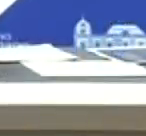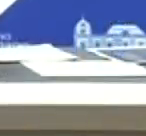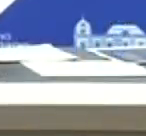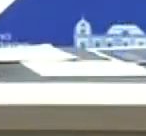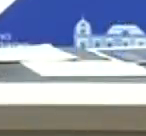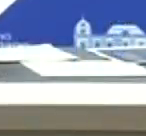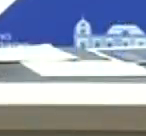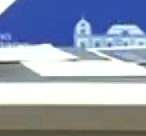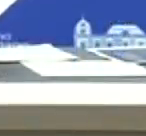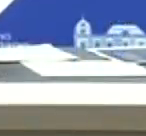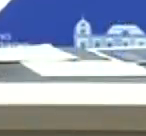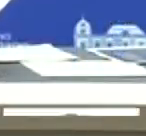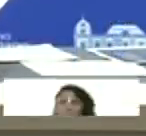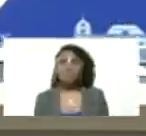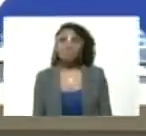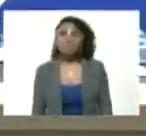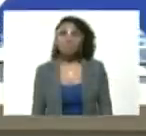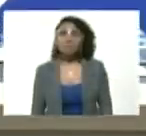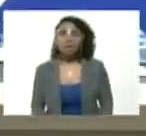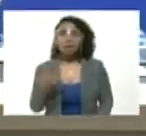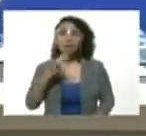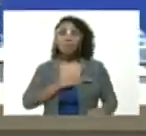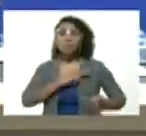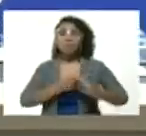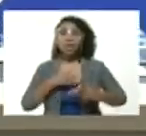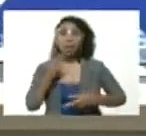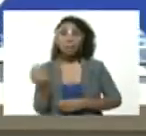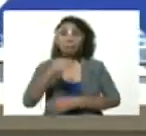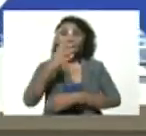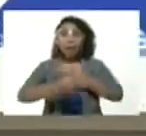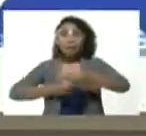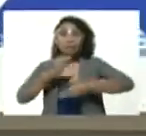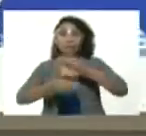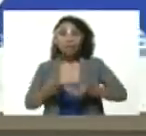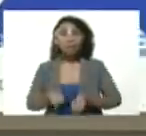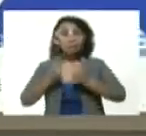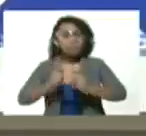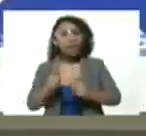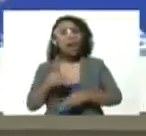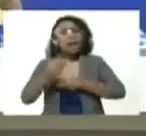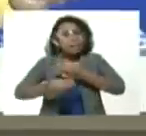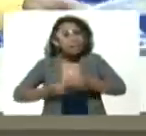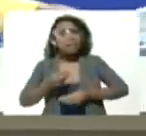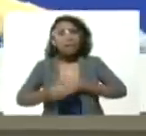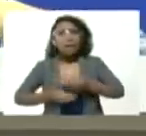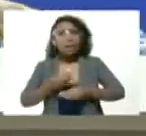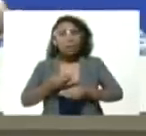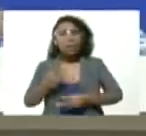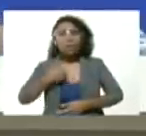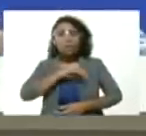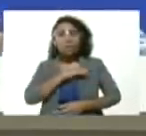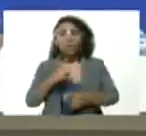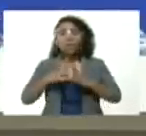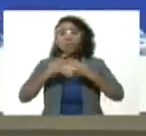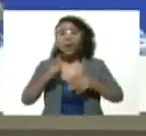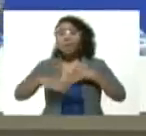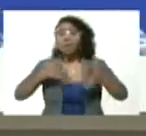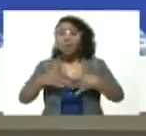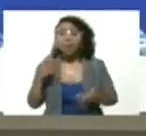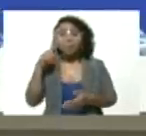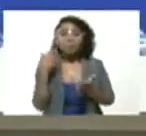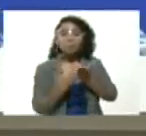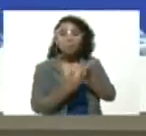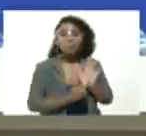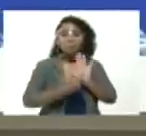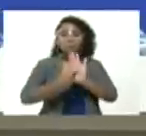nosotros. Tenemos la voluntad además de hacerlo, la intencionalidad de hacerlo. Están todos los elementos para demostrar